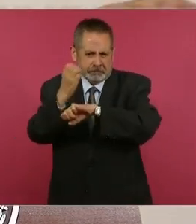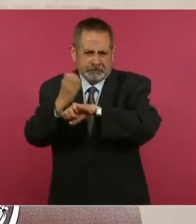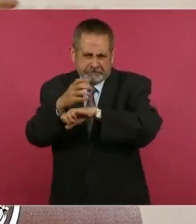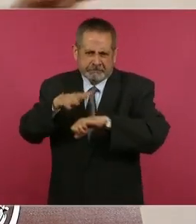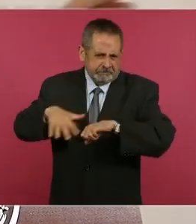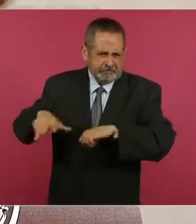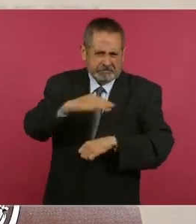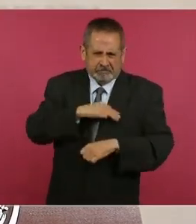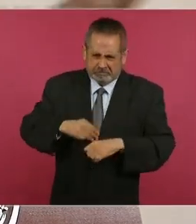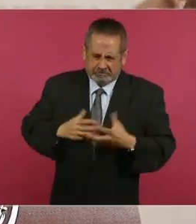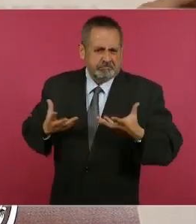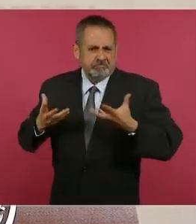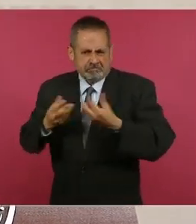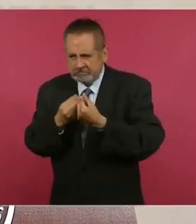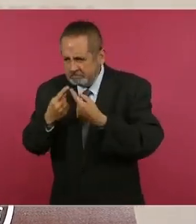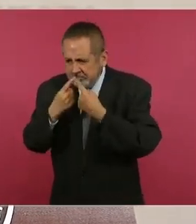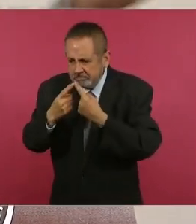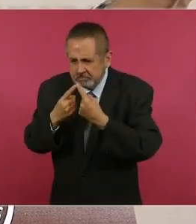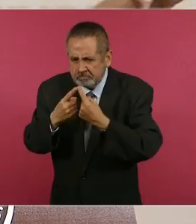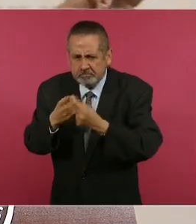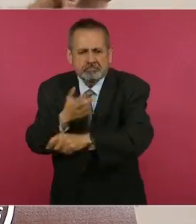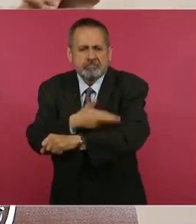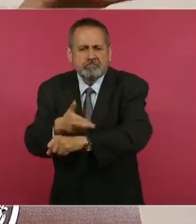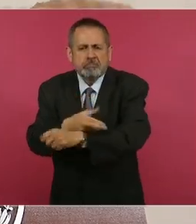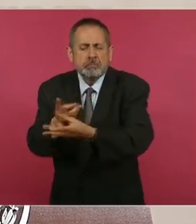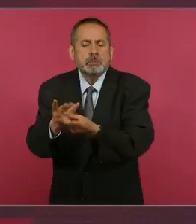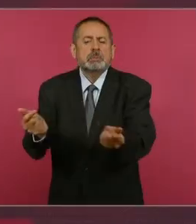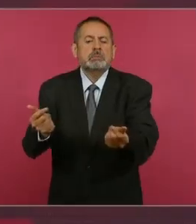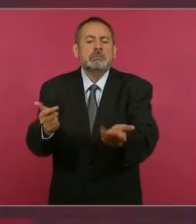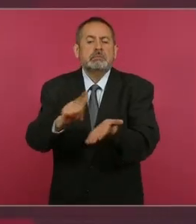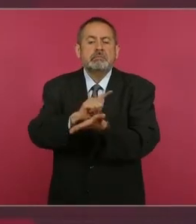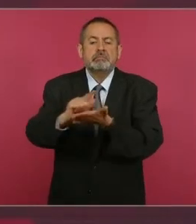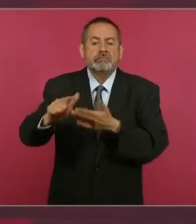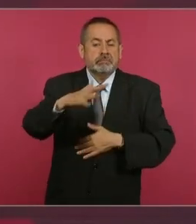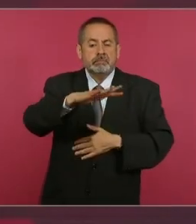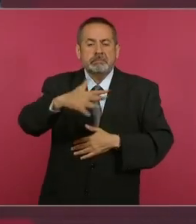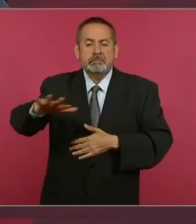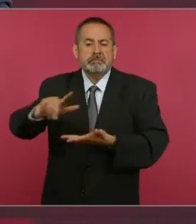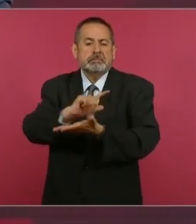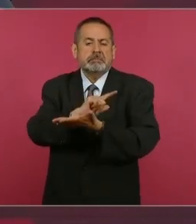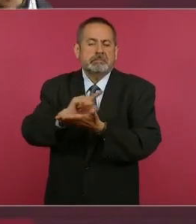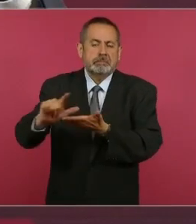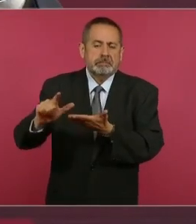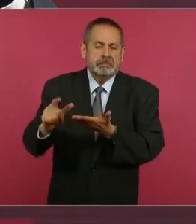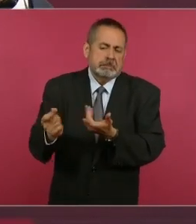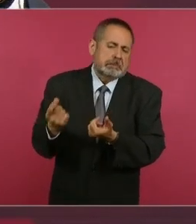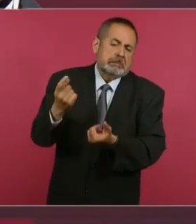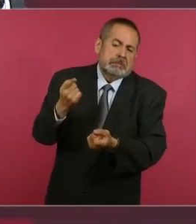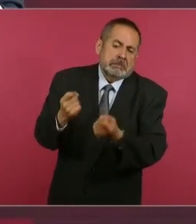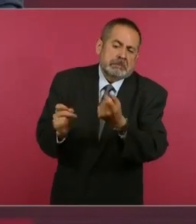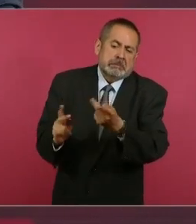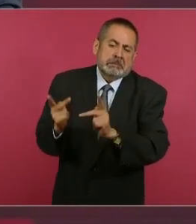gobiernos municipales, y se resolvió. Están las playas limpias. Hay a veces